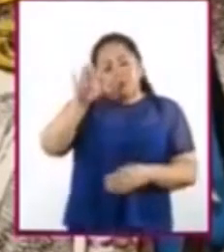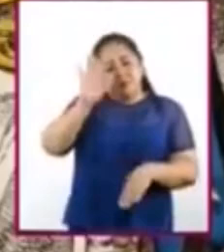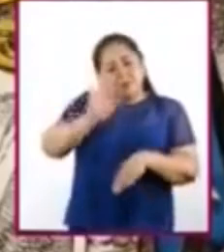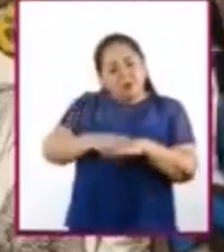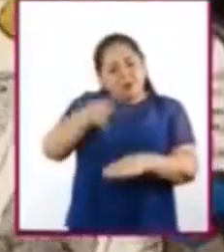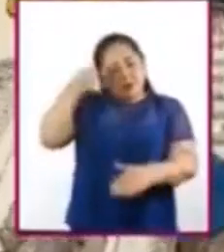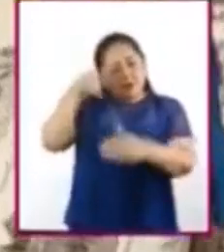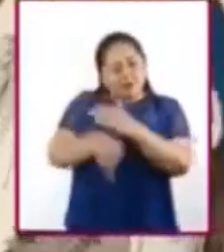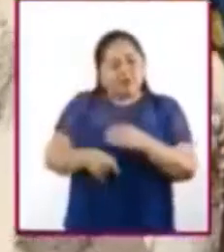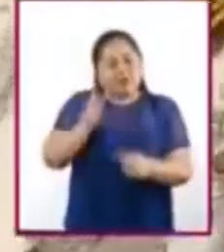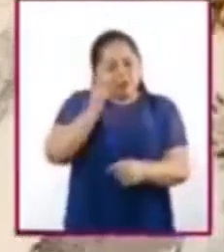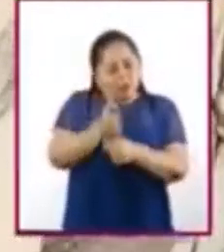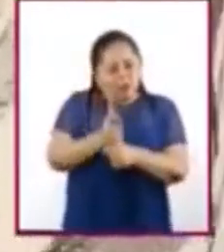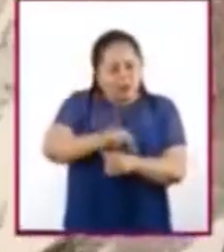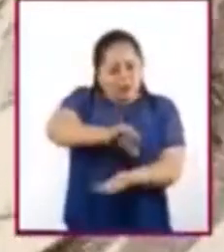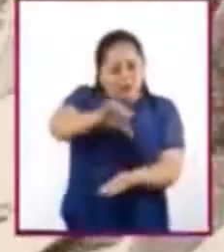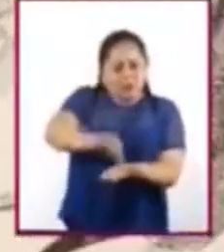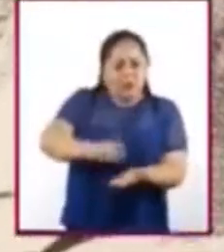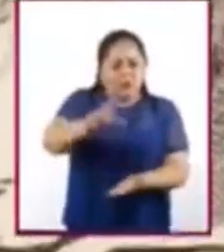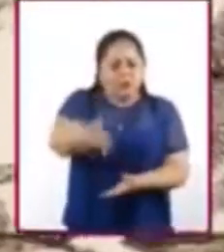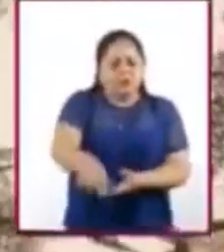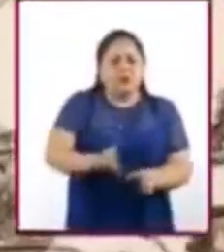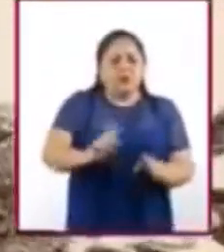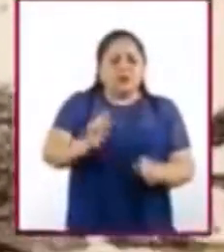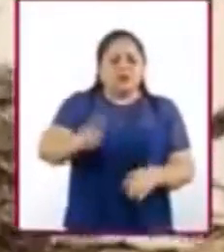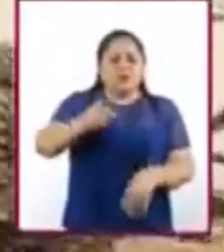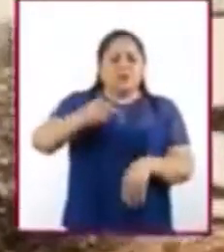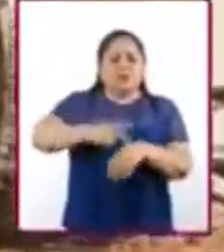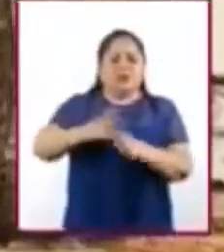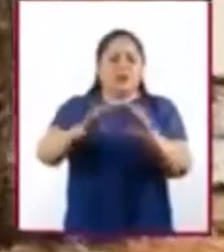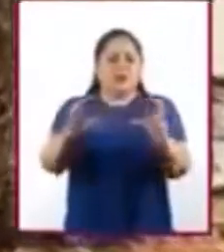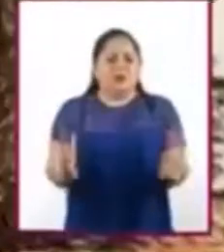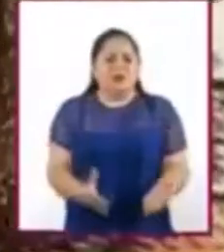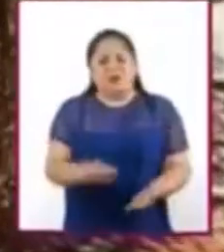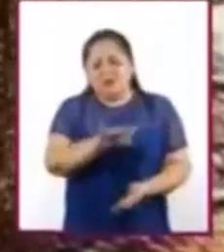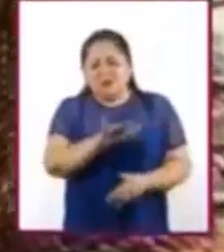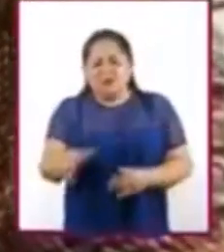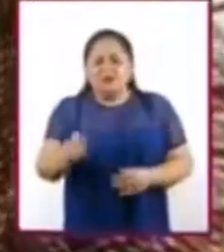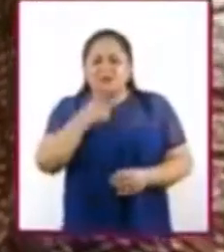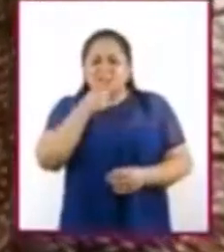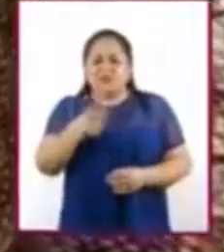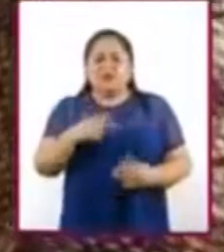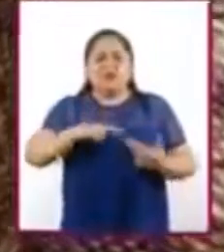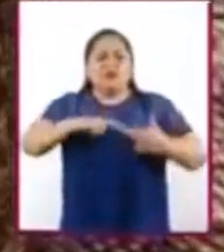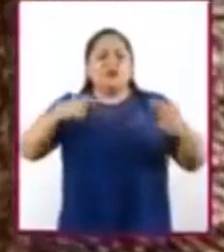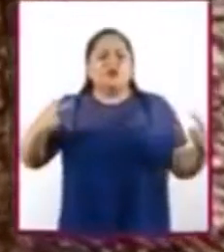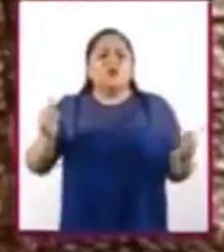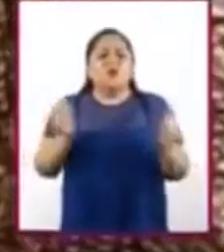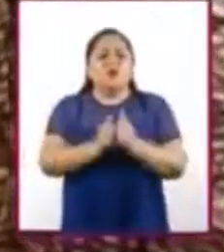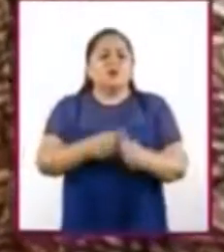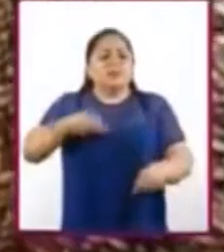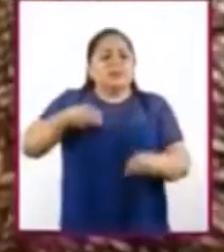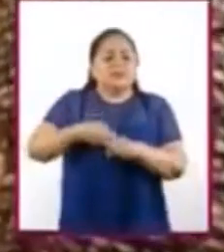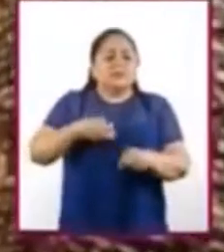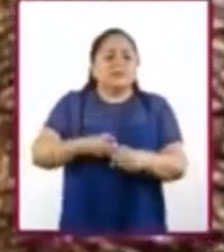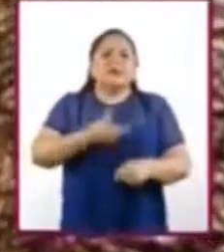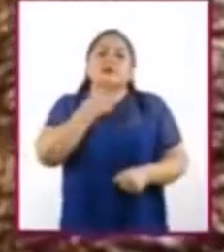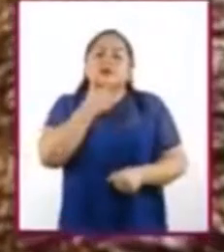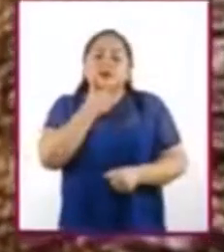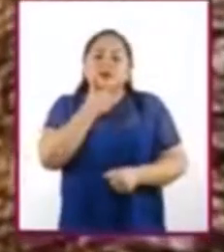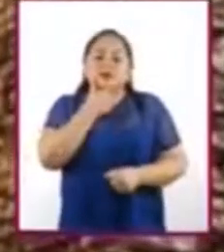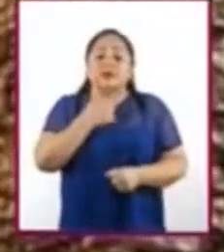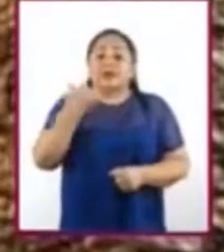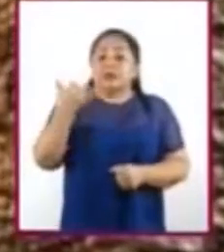nos damos cuenta que en el centro hay un jarrón que tiene la leyenda relacionada con la cerveza inglesa.